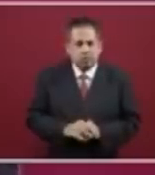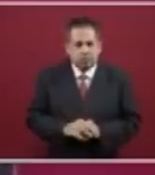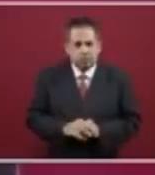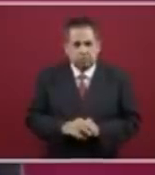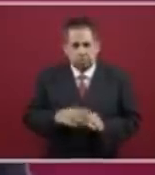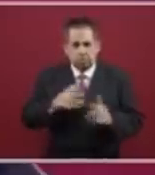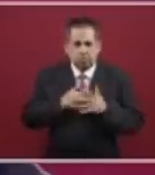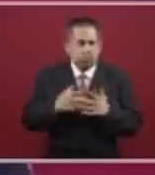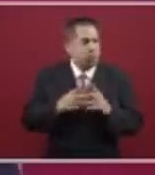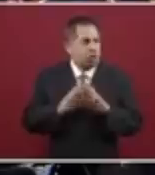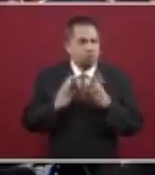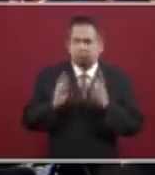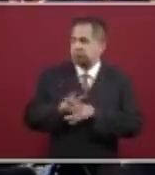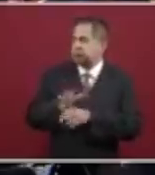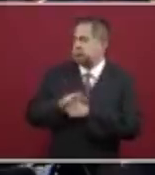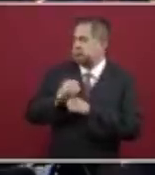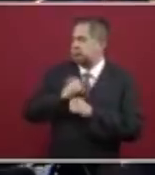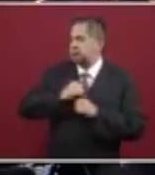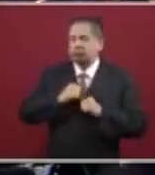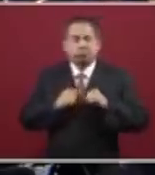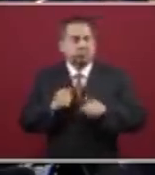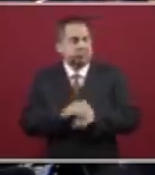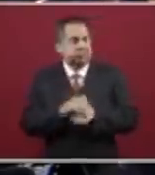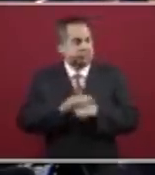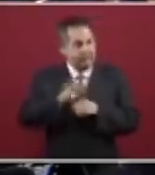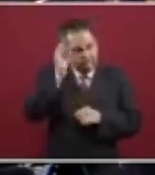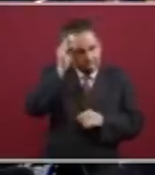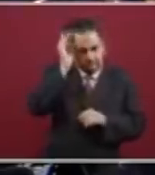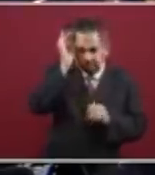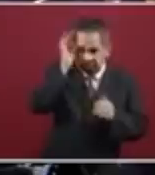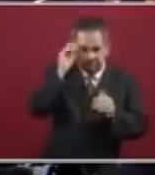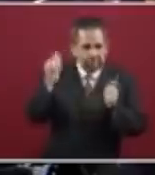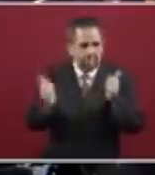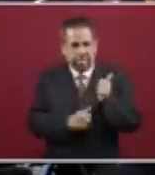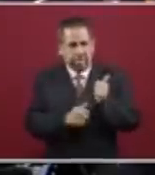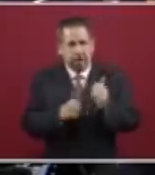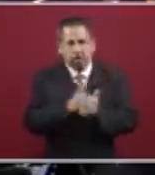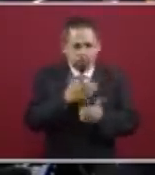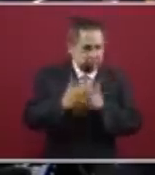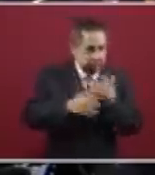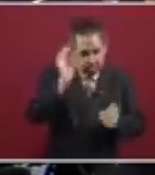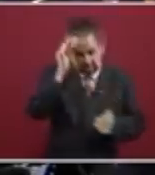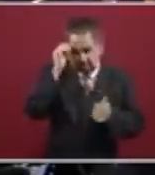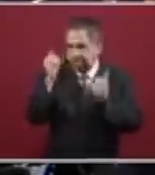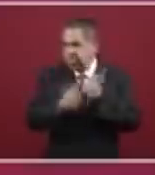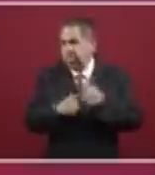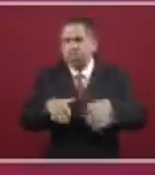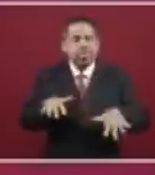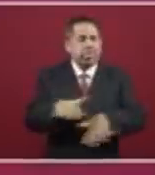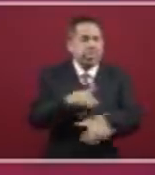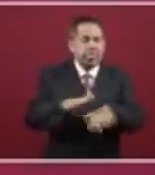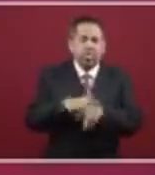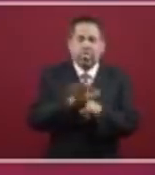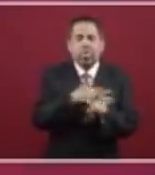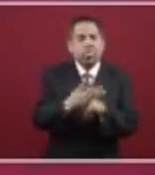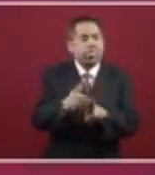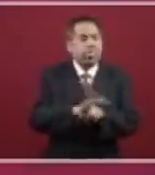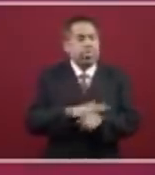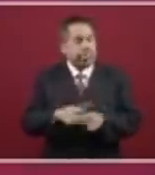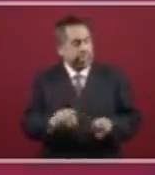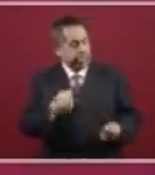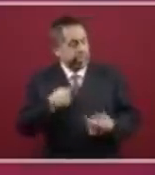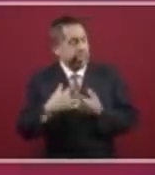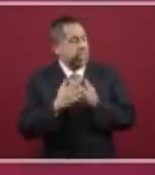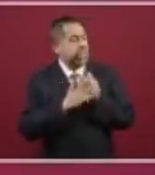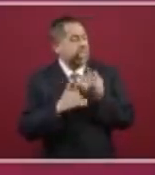Me voy a rodear de achichincles, con todo respeto, de lambiscones, ¿no?